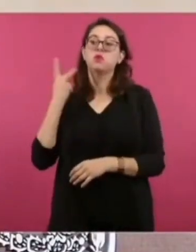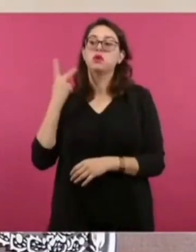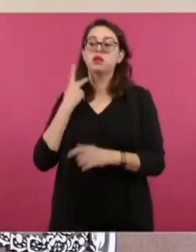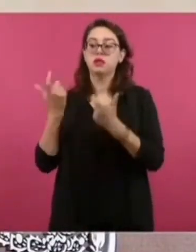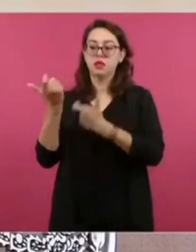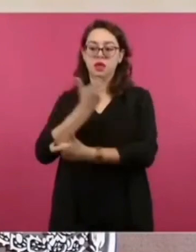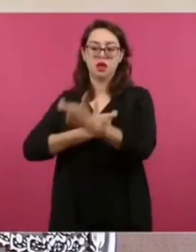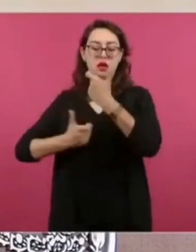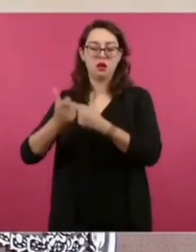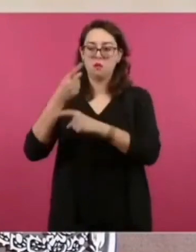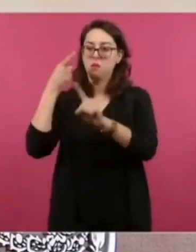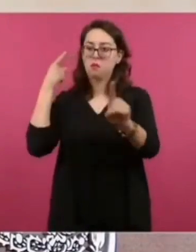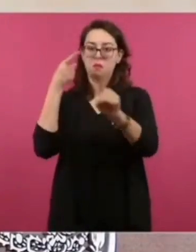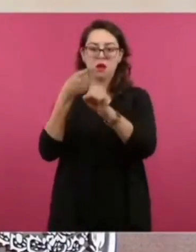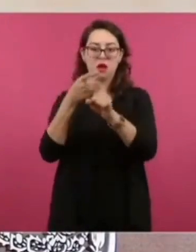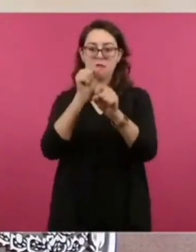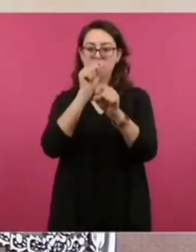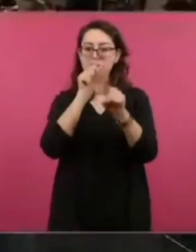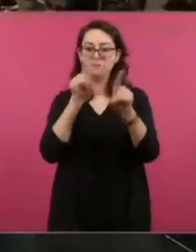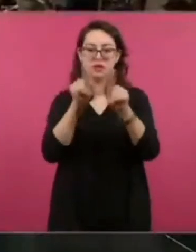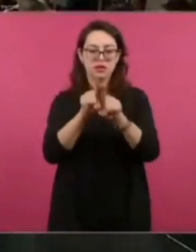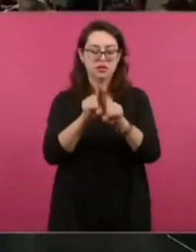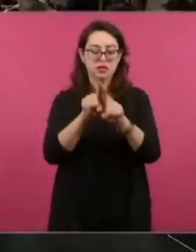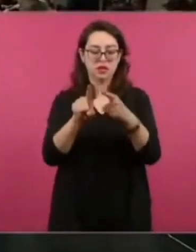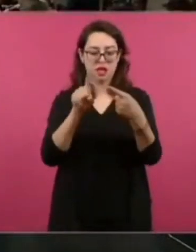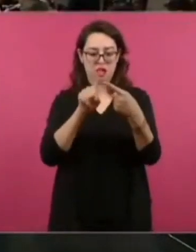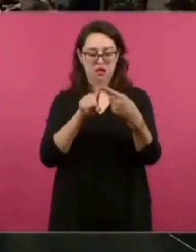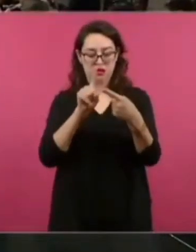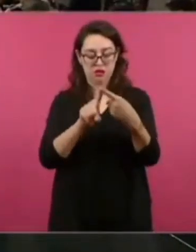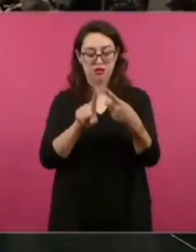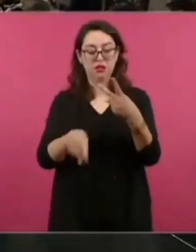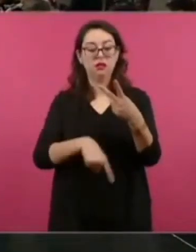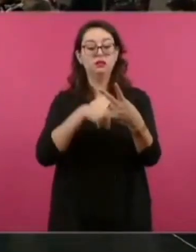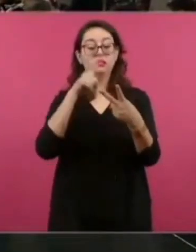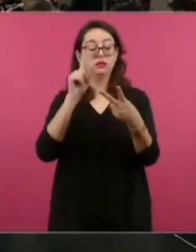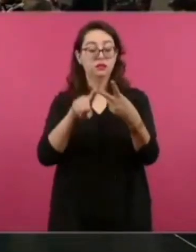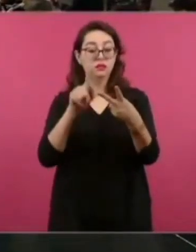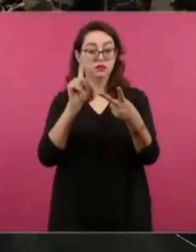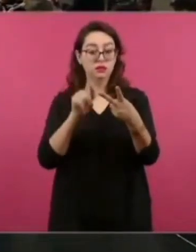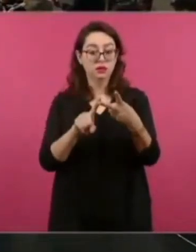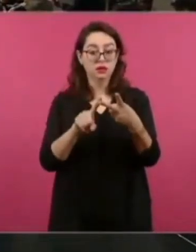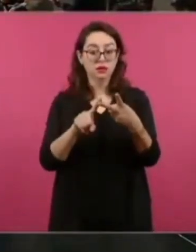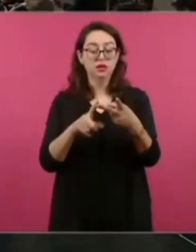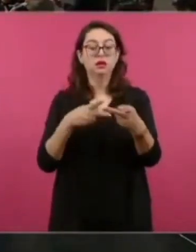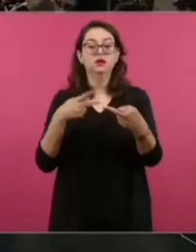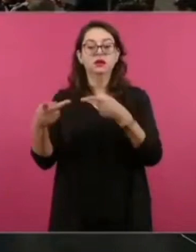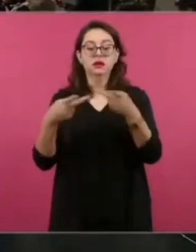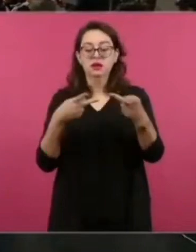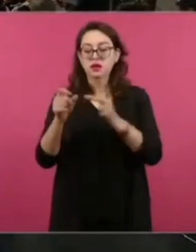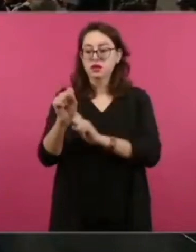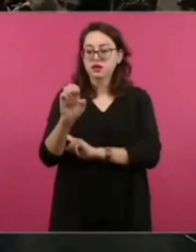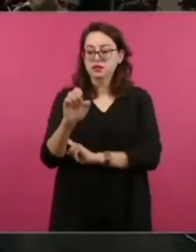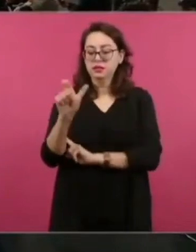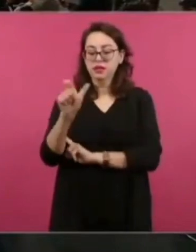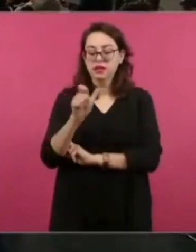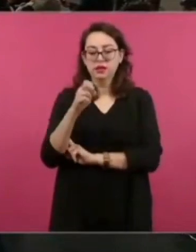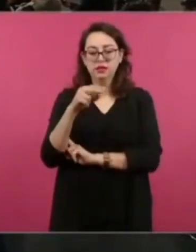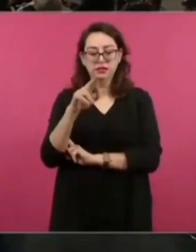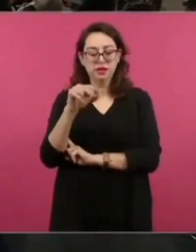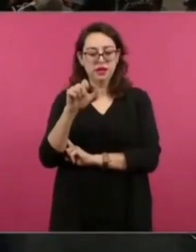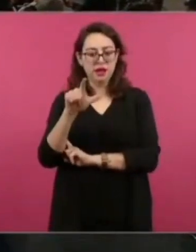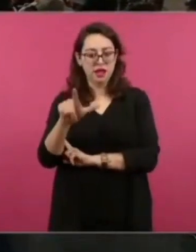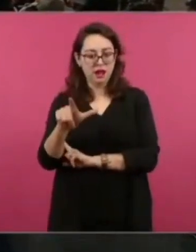económica. El otro plan que se debe de conocer es el plan seccional